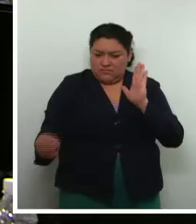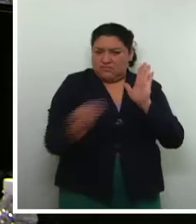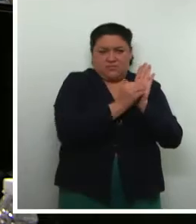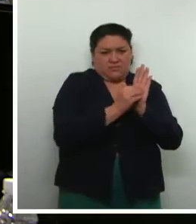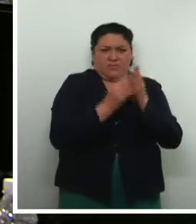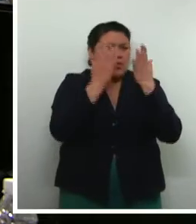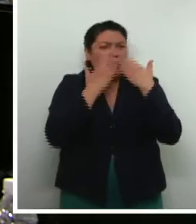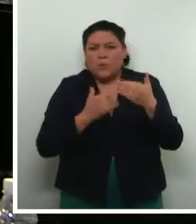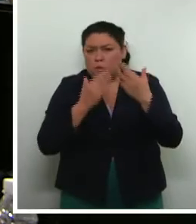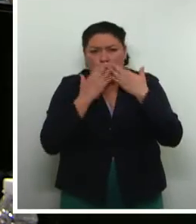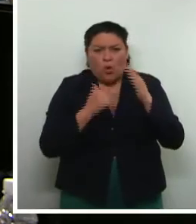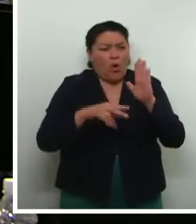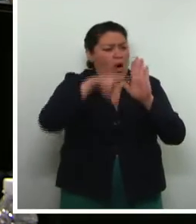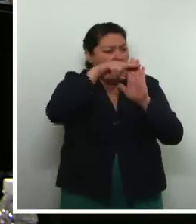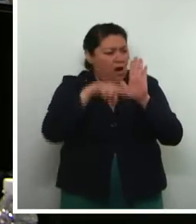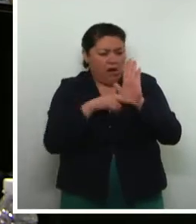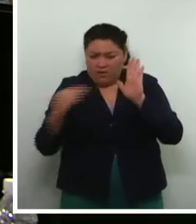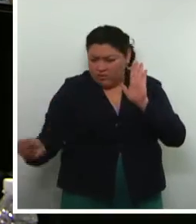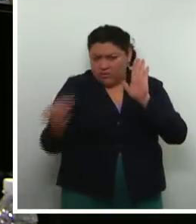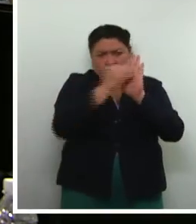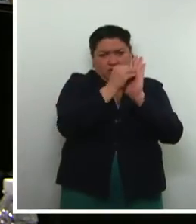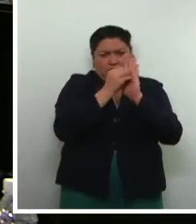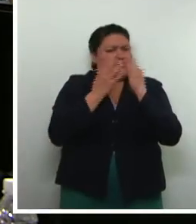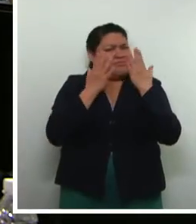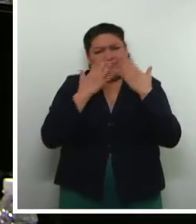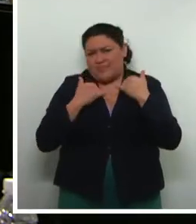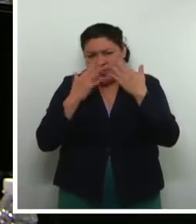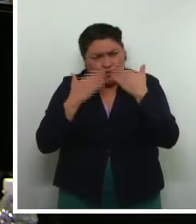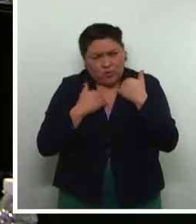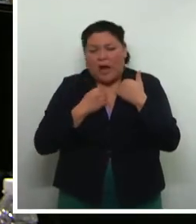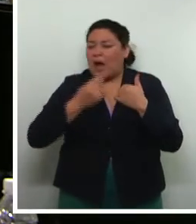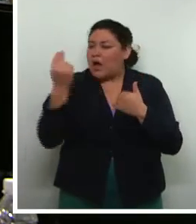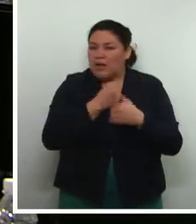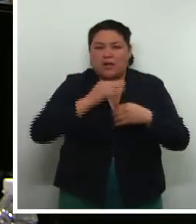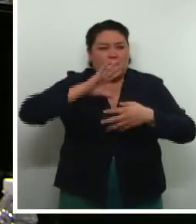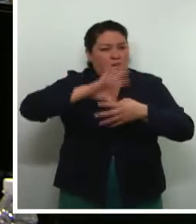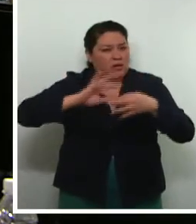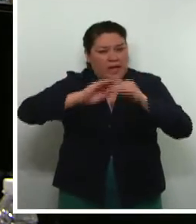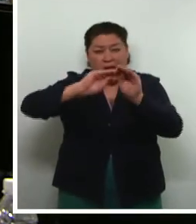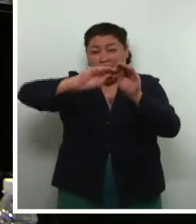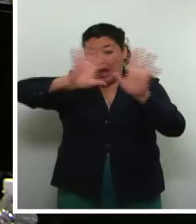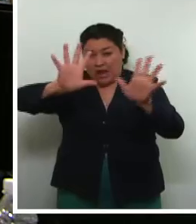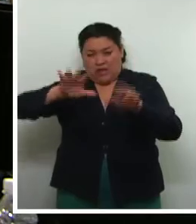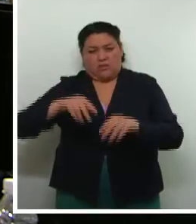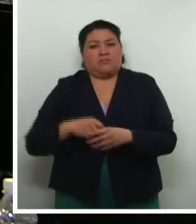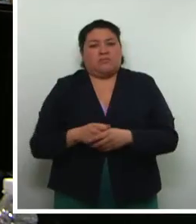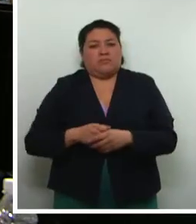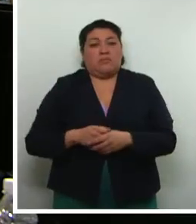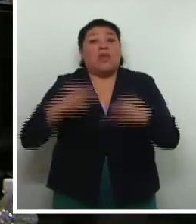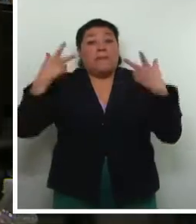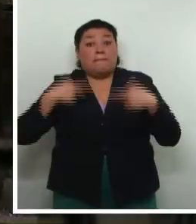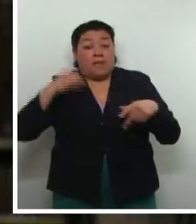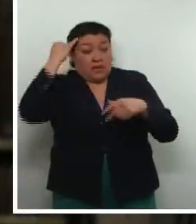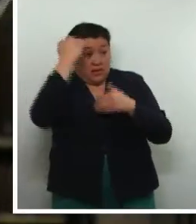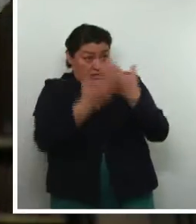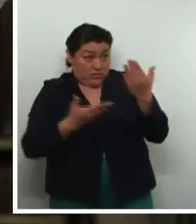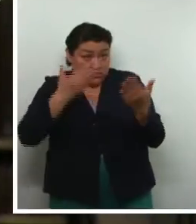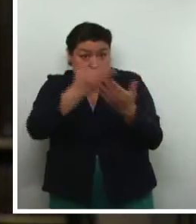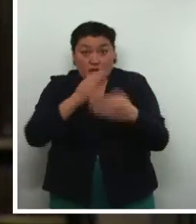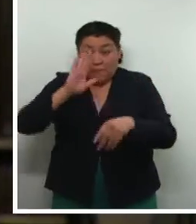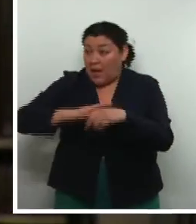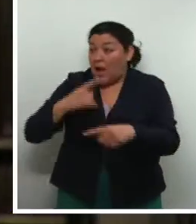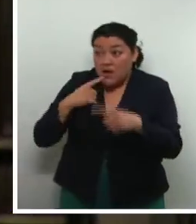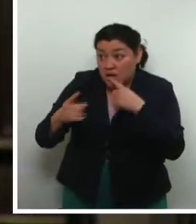los lineamientos. Tenemos que especificar que una reserva que no se admite a